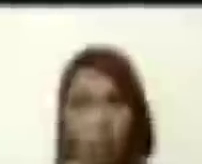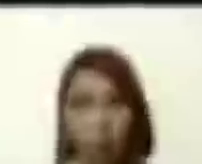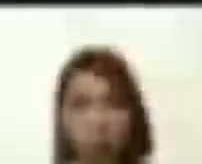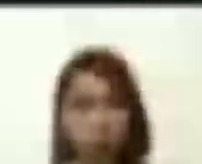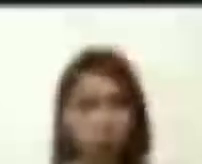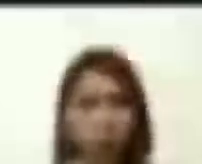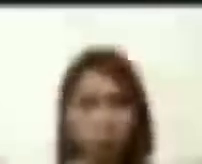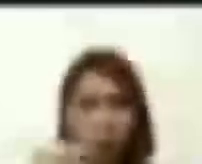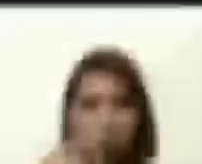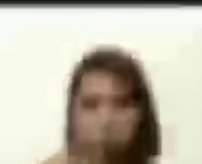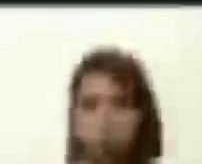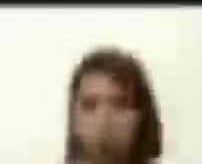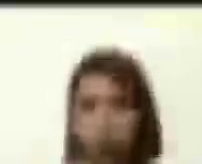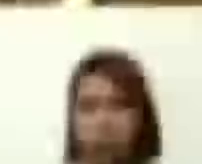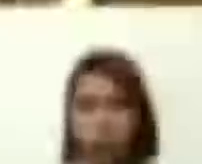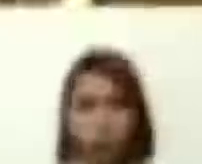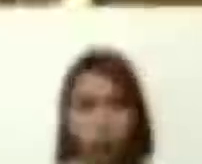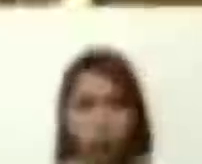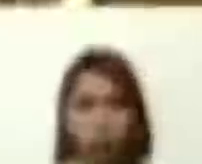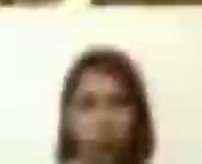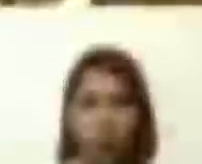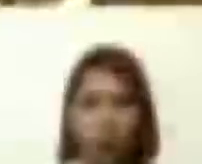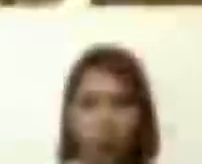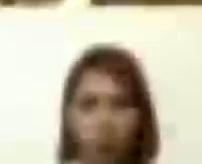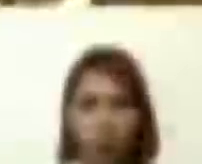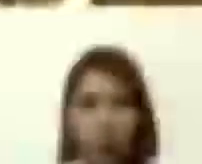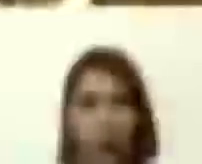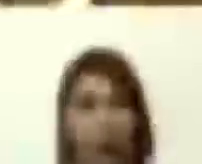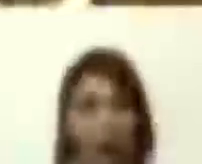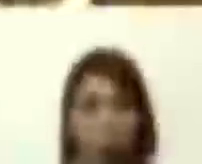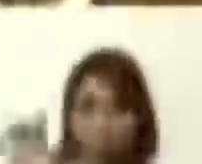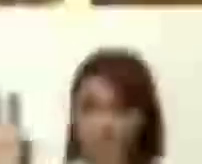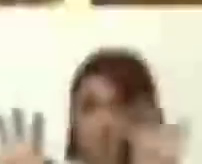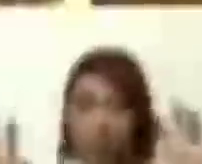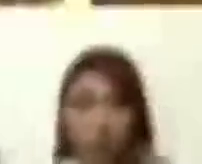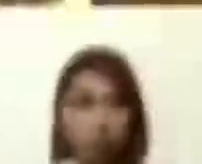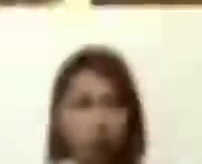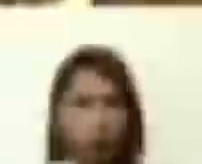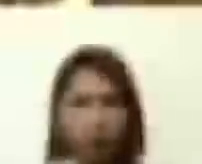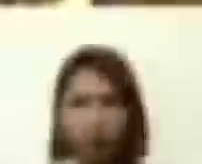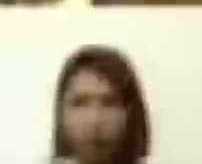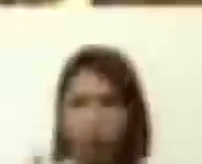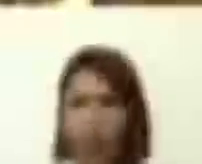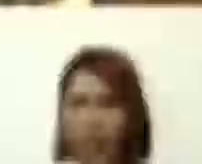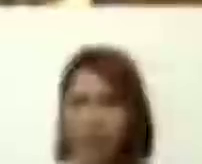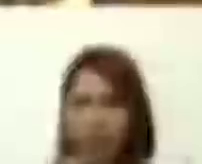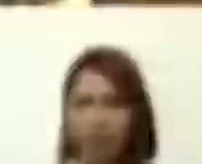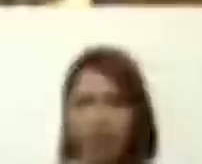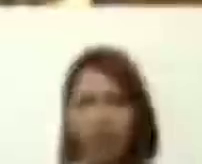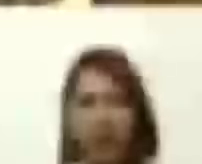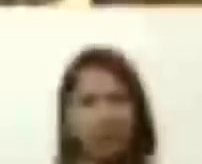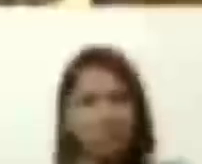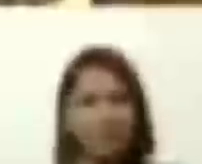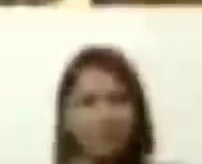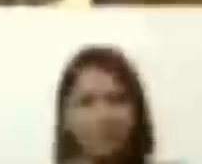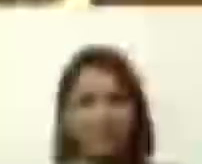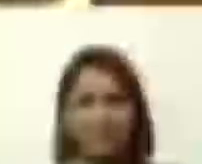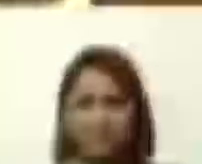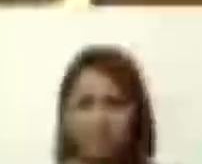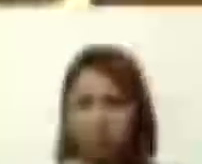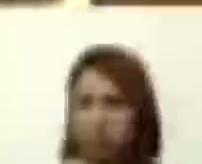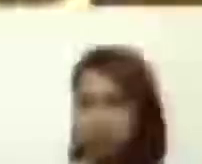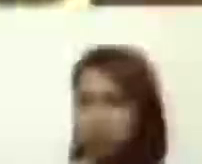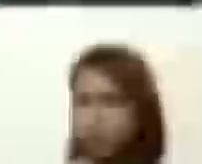mayores fuentes de ingreso y mejorar cuando ya, en lo inmediato, esos salarios. Nosotros, antes